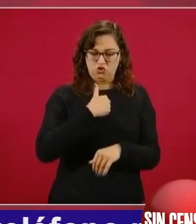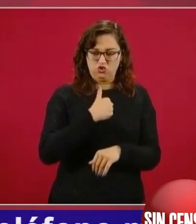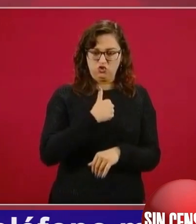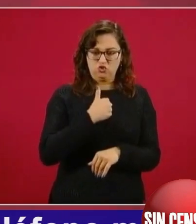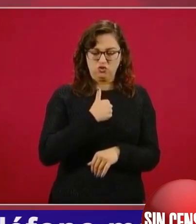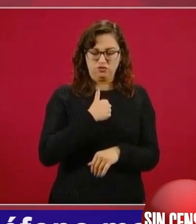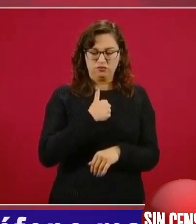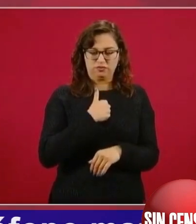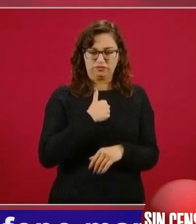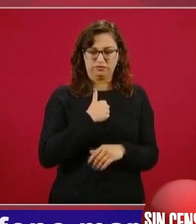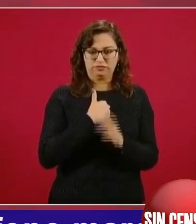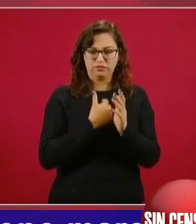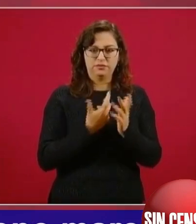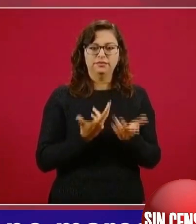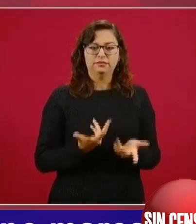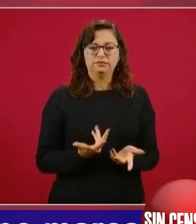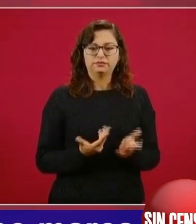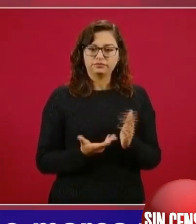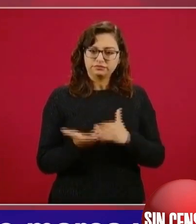ir avanzando